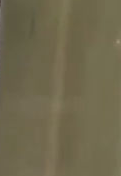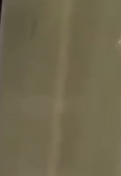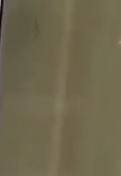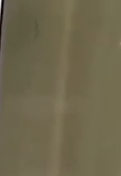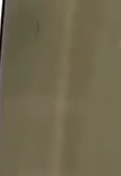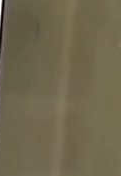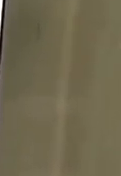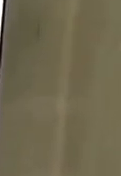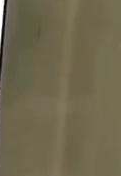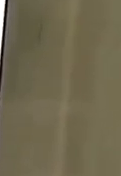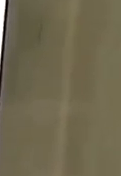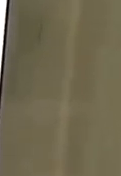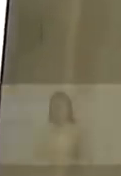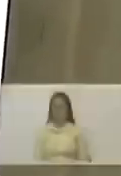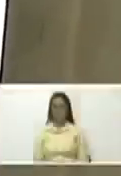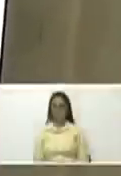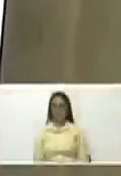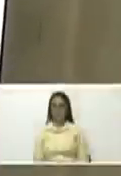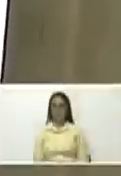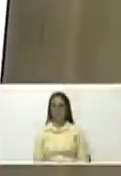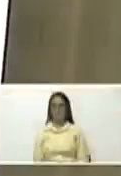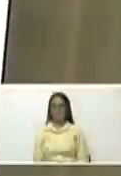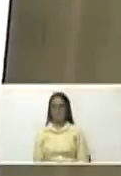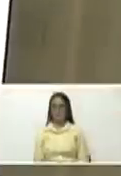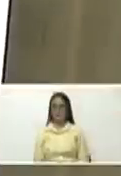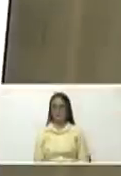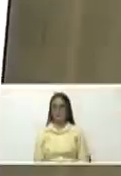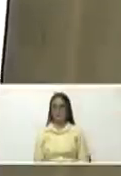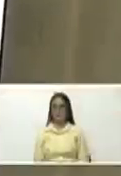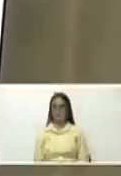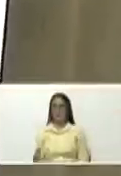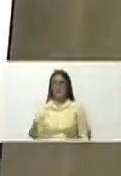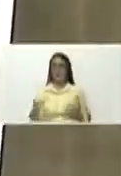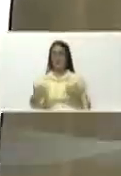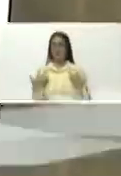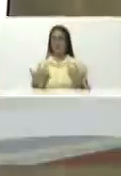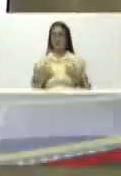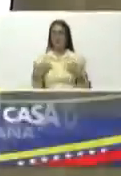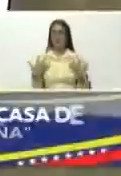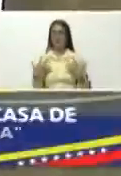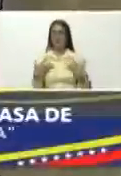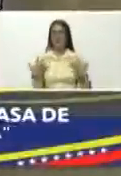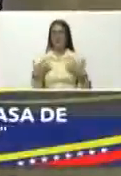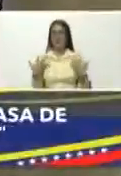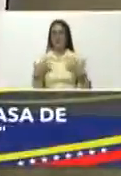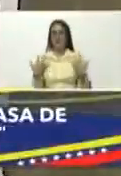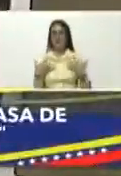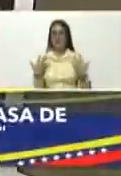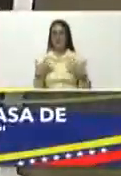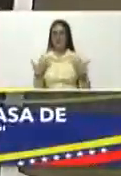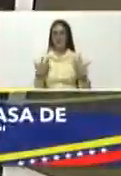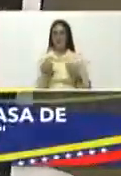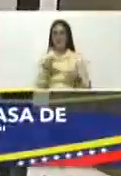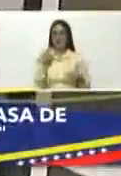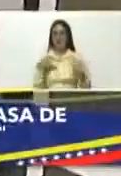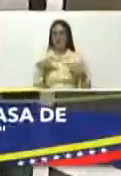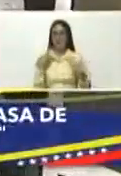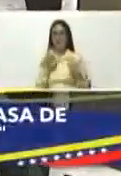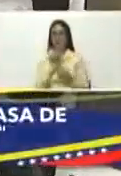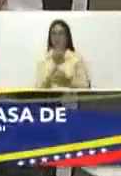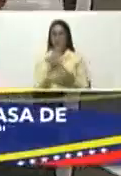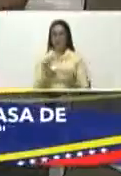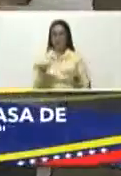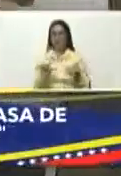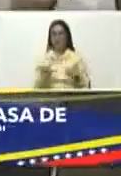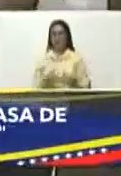1, 2 y 3. Esa es la alegría, mi comandante. Aquí podemos observar este comedor